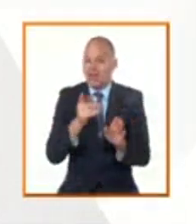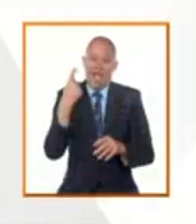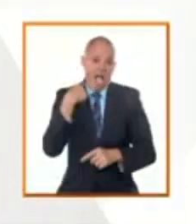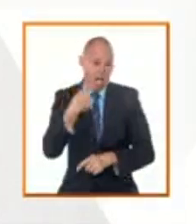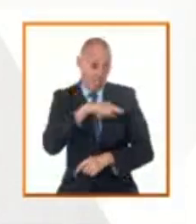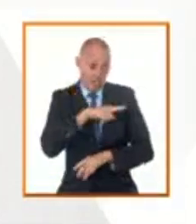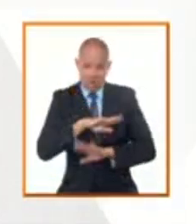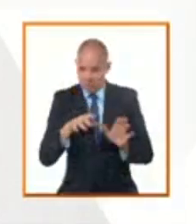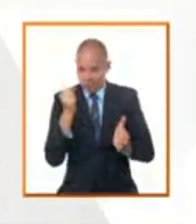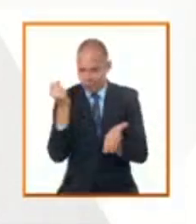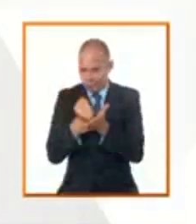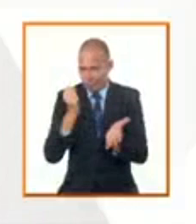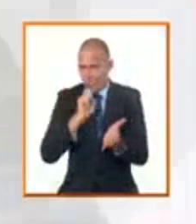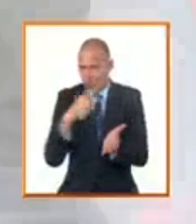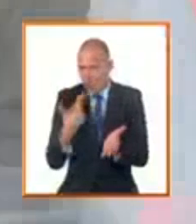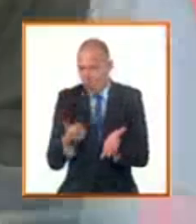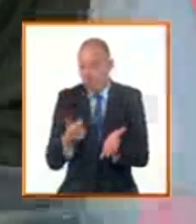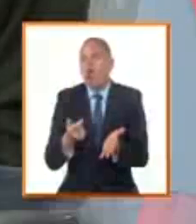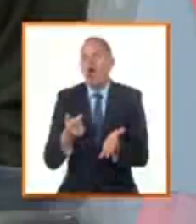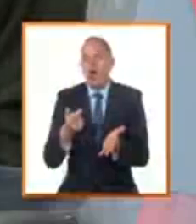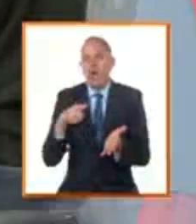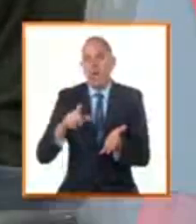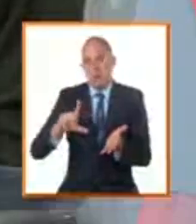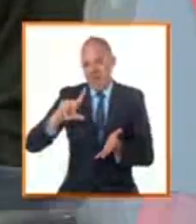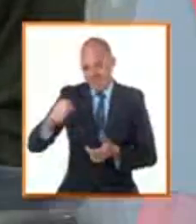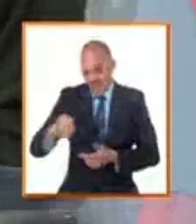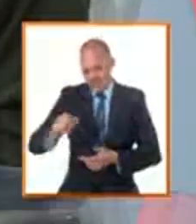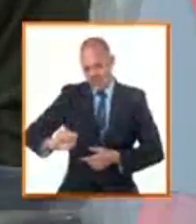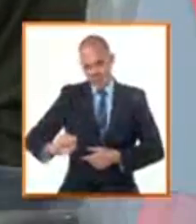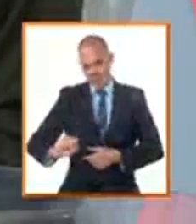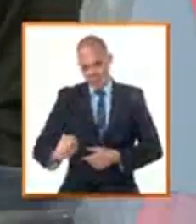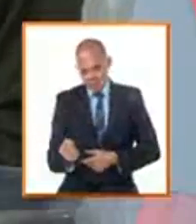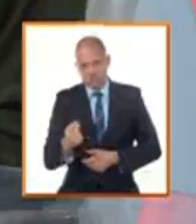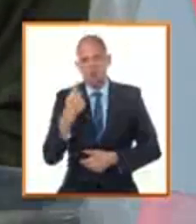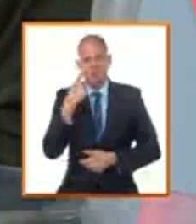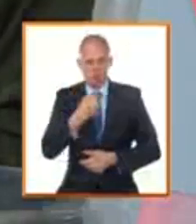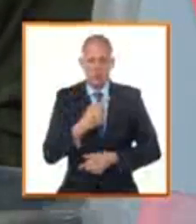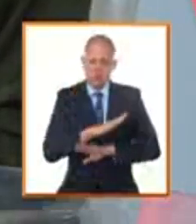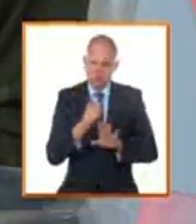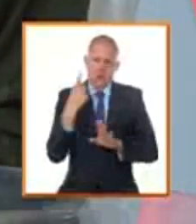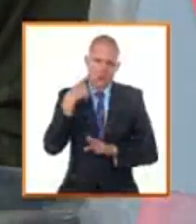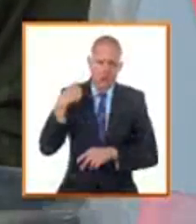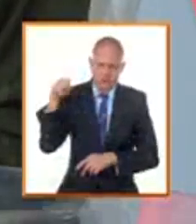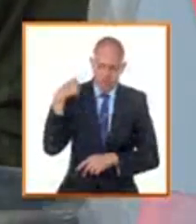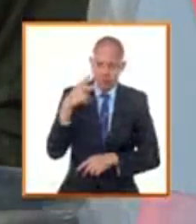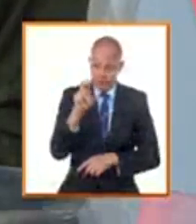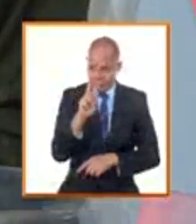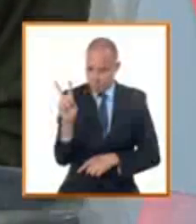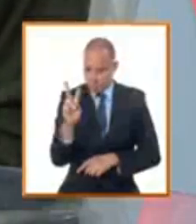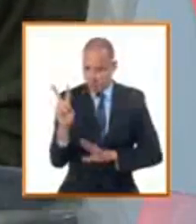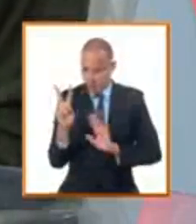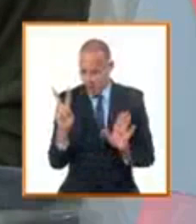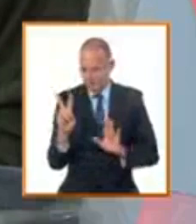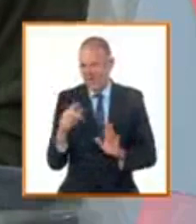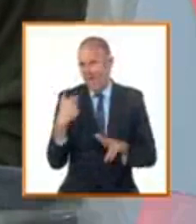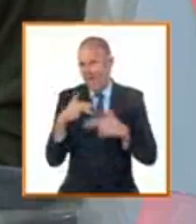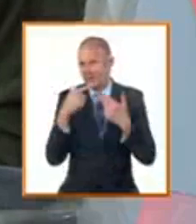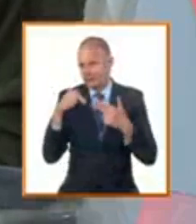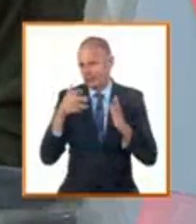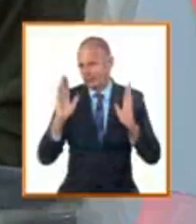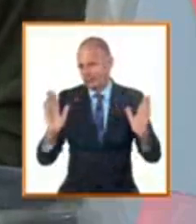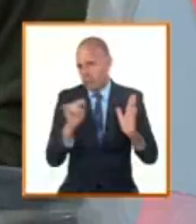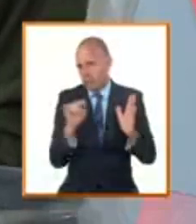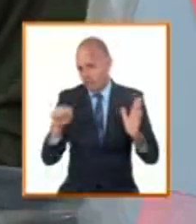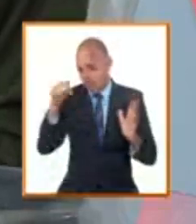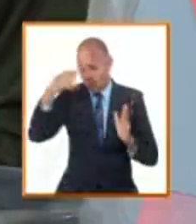recalos, lo cual ha traído como resultado que en el año 2022, con una intensa operatoria de lo que acabo de explicar anteriormente, las tropas